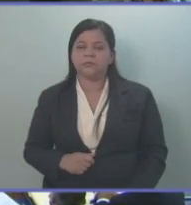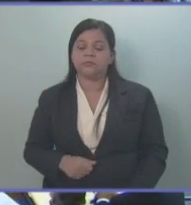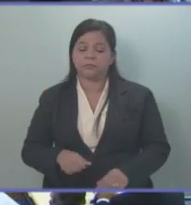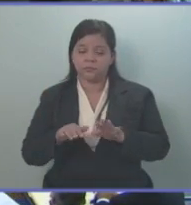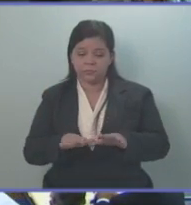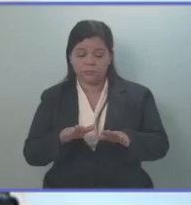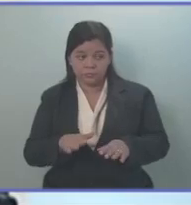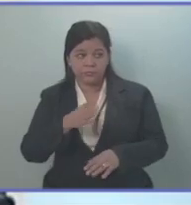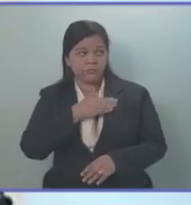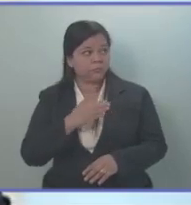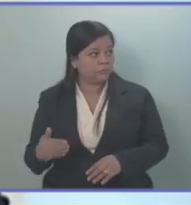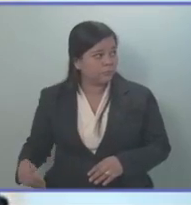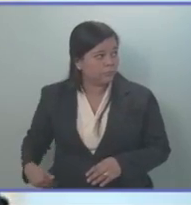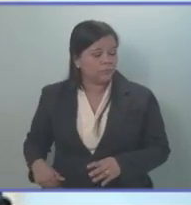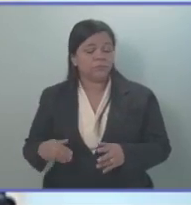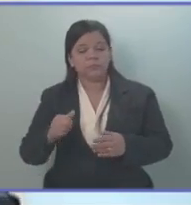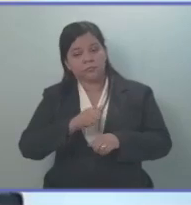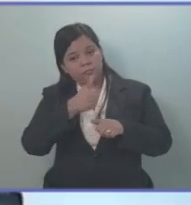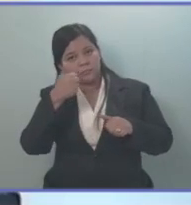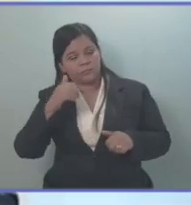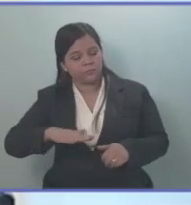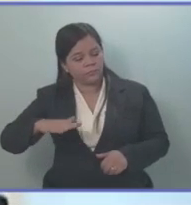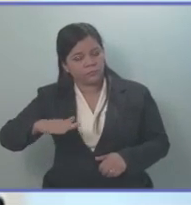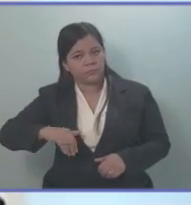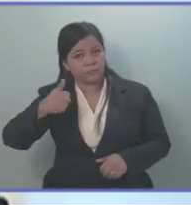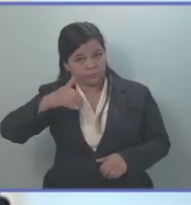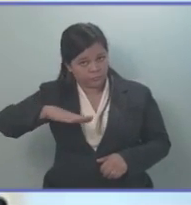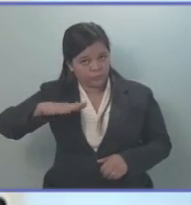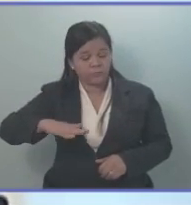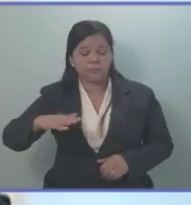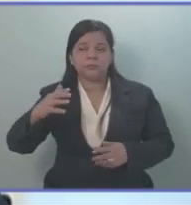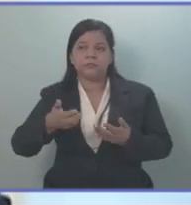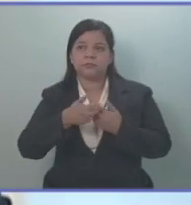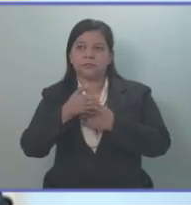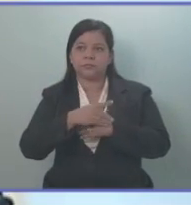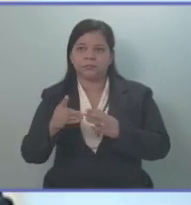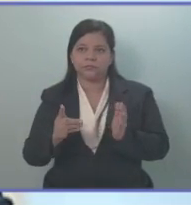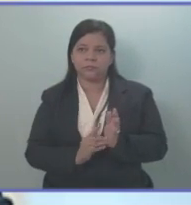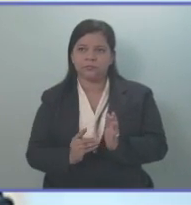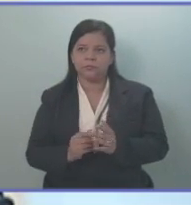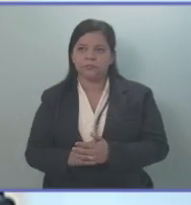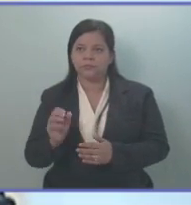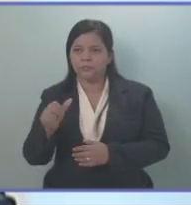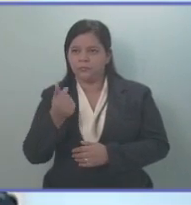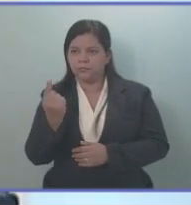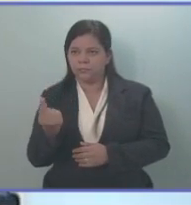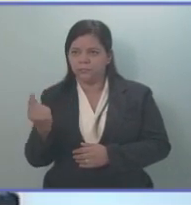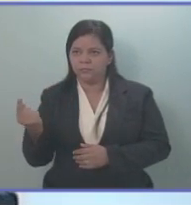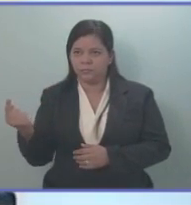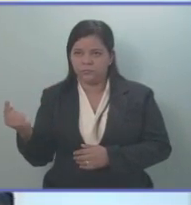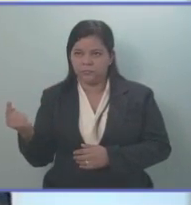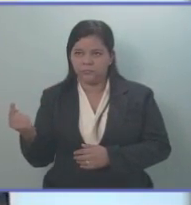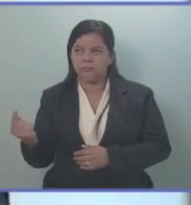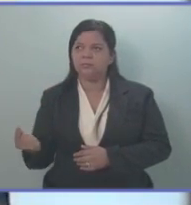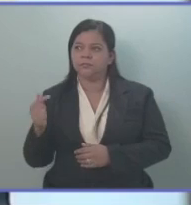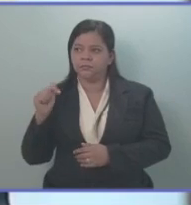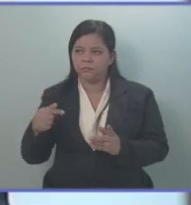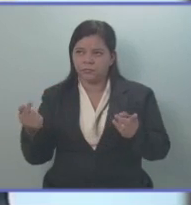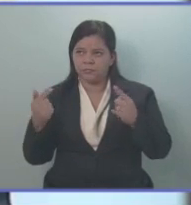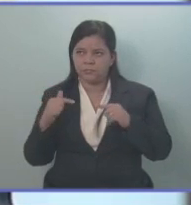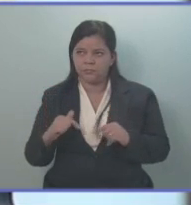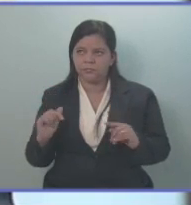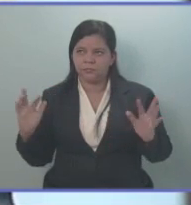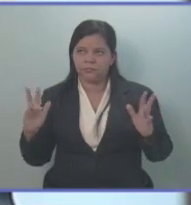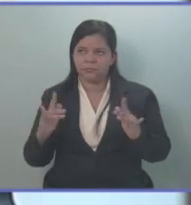Gracias, colega presidente en funciones. Muy buenas tardes, colegas diputados y diputadas y demás personas que presencian esta sesión